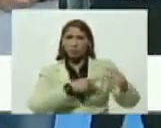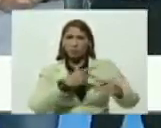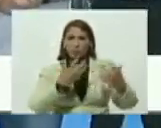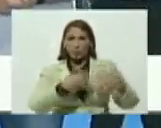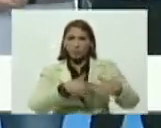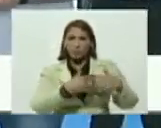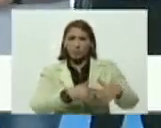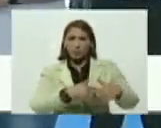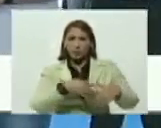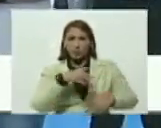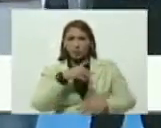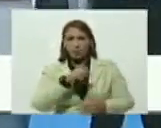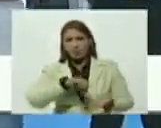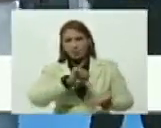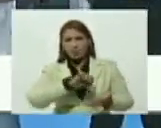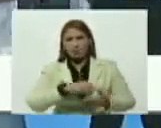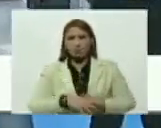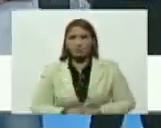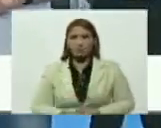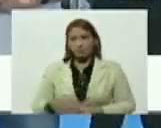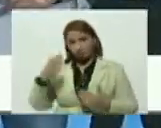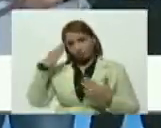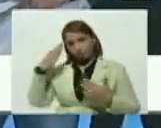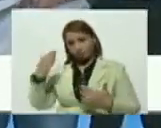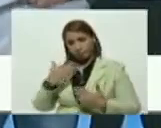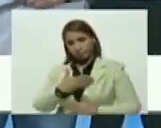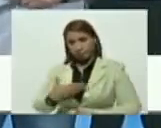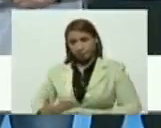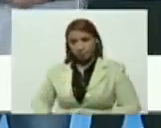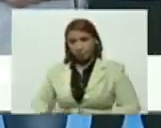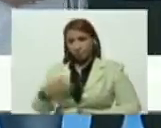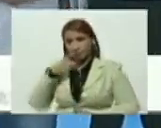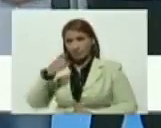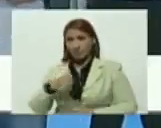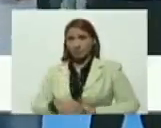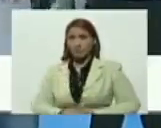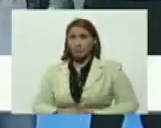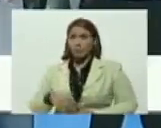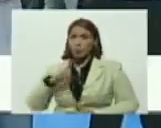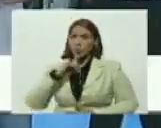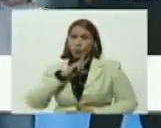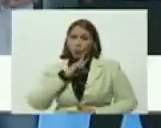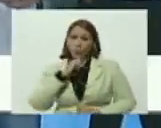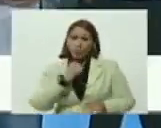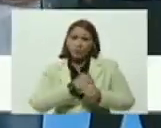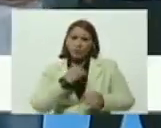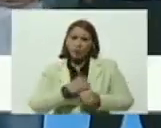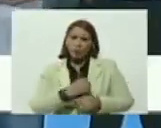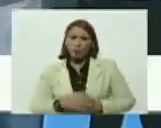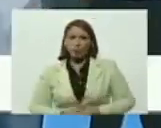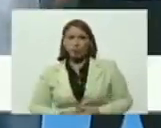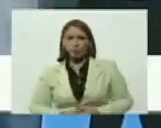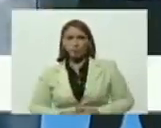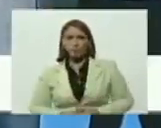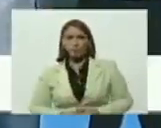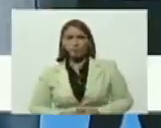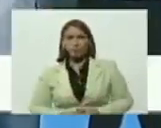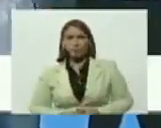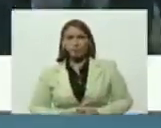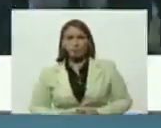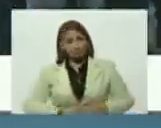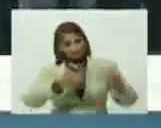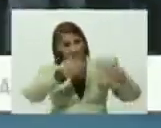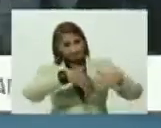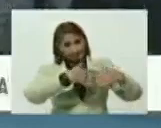Diana. Bueno, saludarlos, presidente Nicolás Maduro, en nombre de la clase obrera, en nombre de la clase trabajadora de